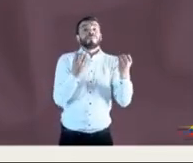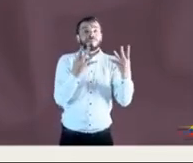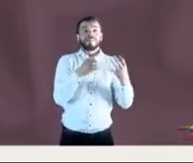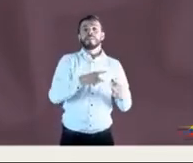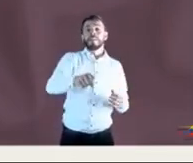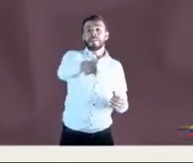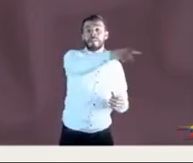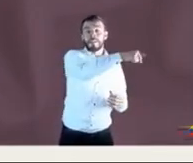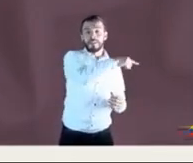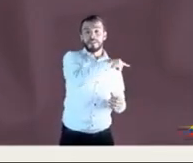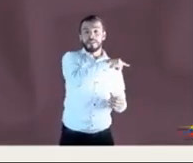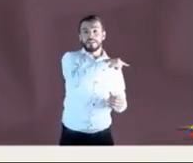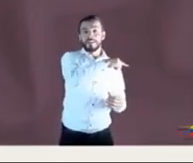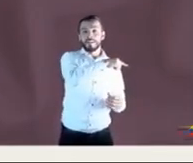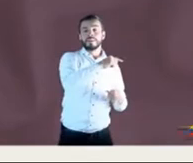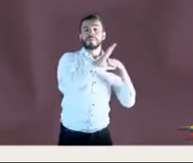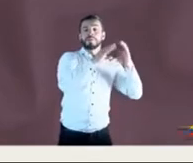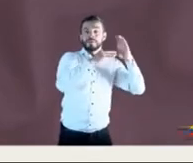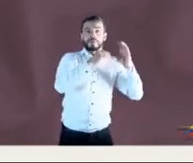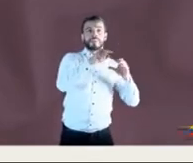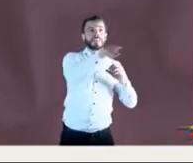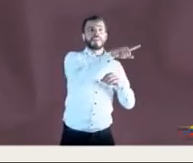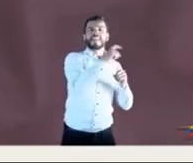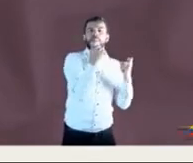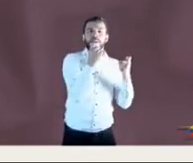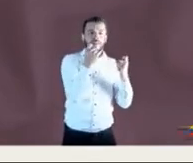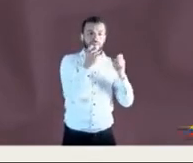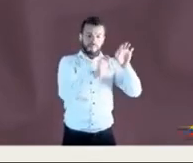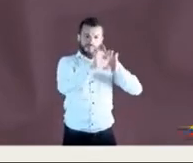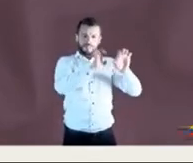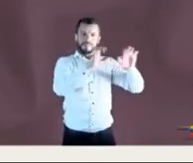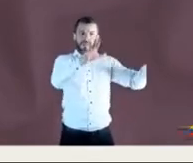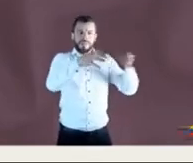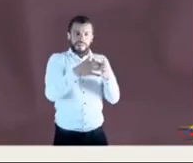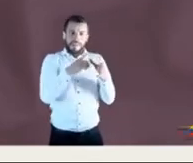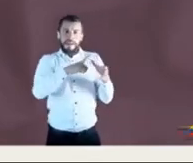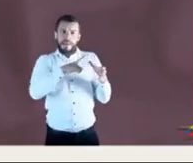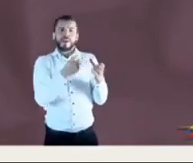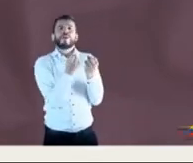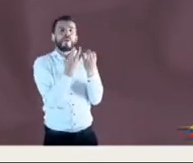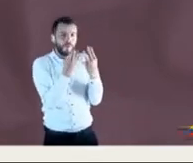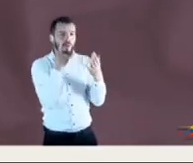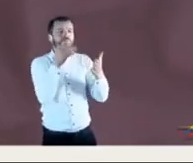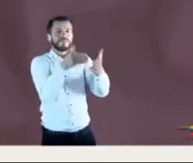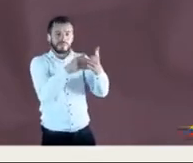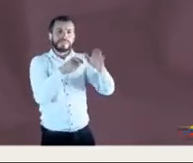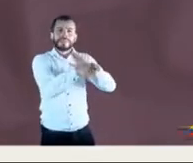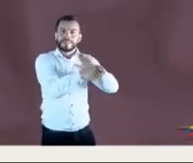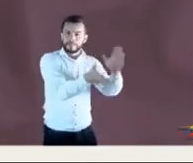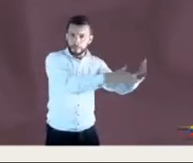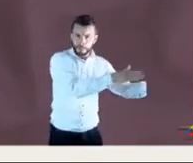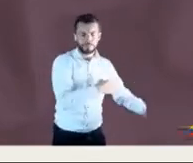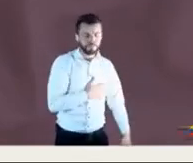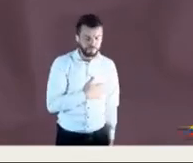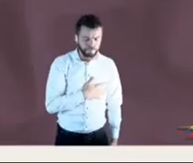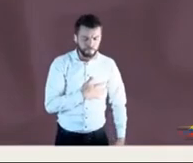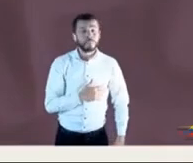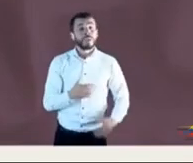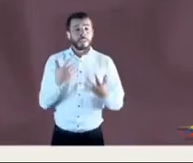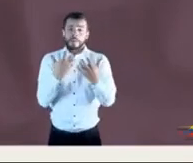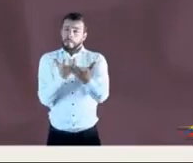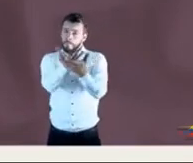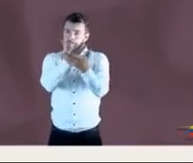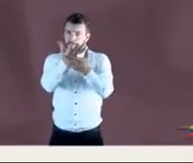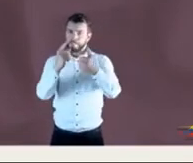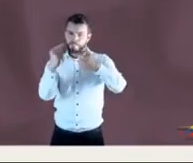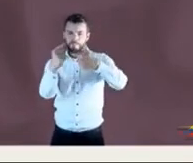asesinados, con 13 casos de los que nosotros estamos enterados. Las recomendaciones yo creo que son las